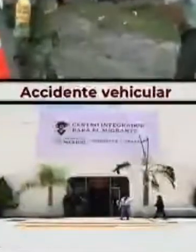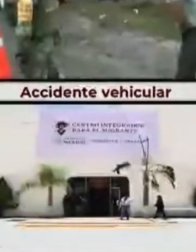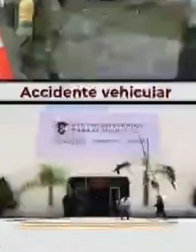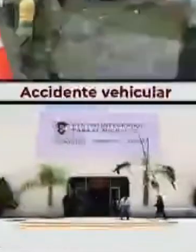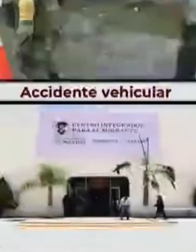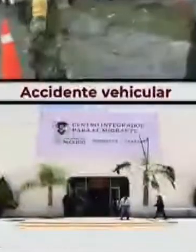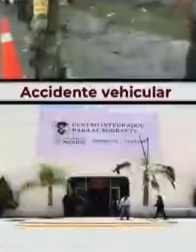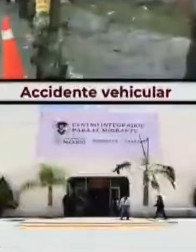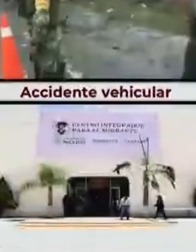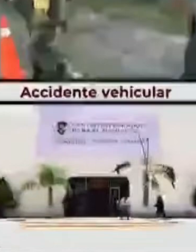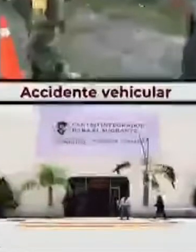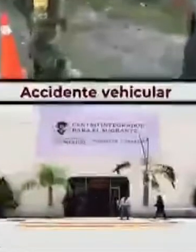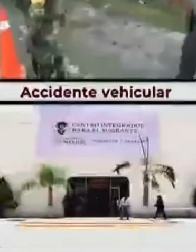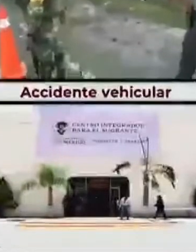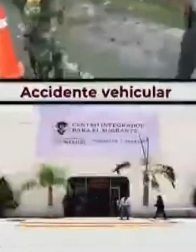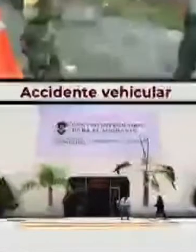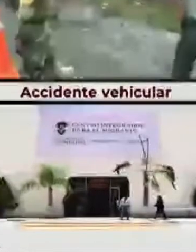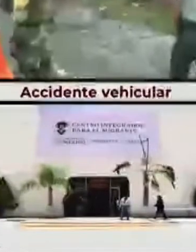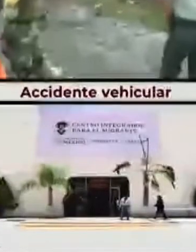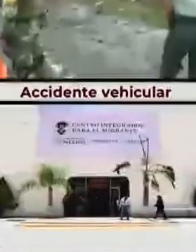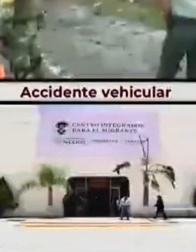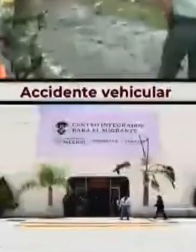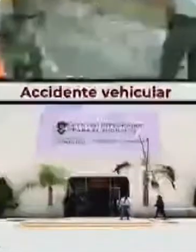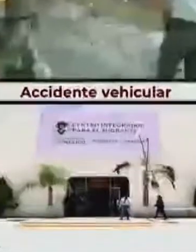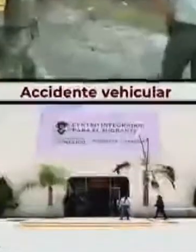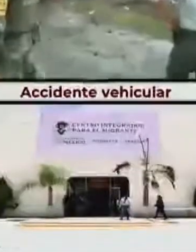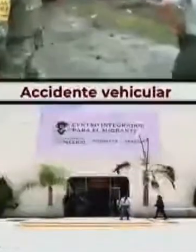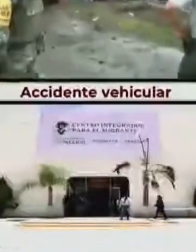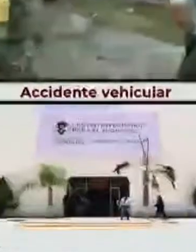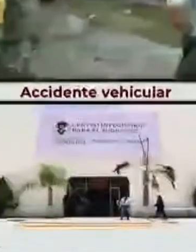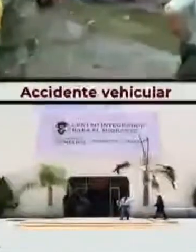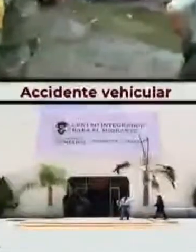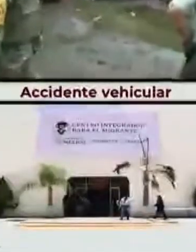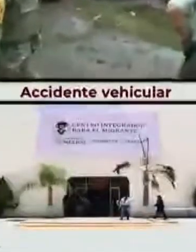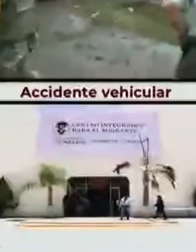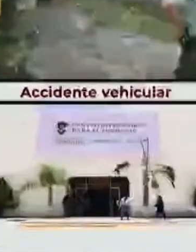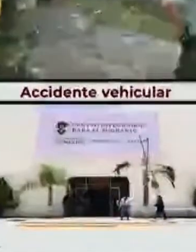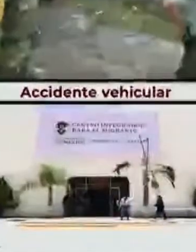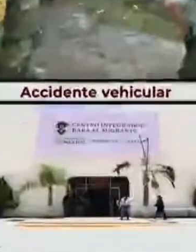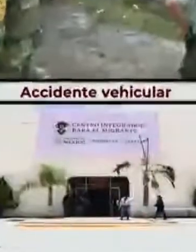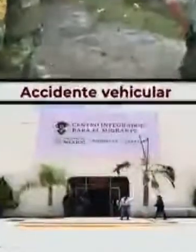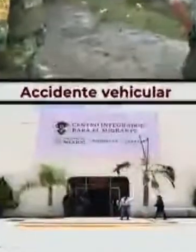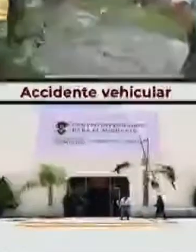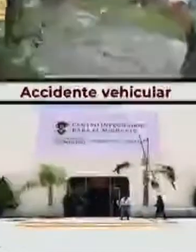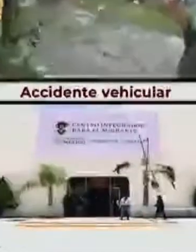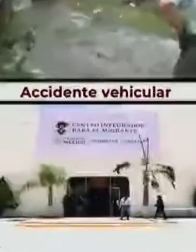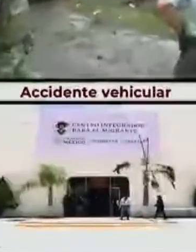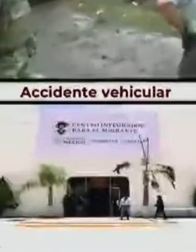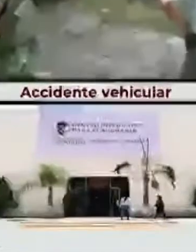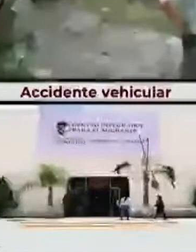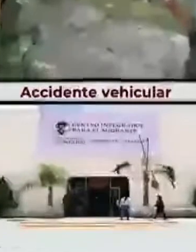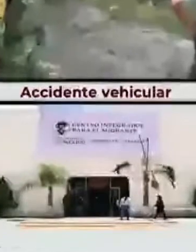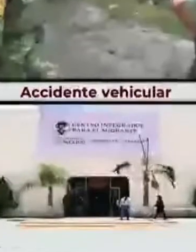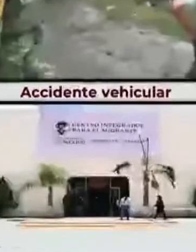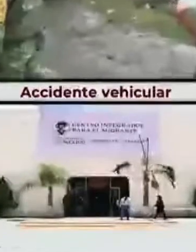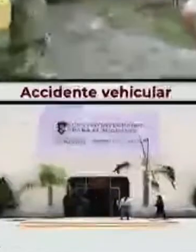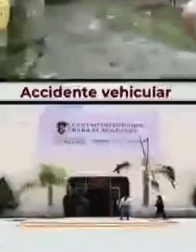personas. Los efectivos que han participado en estos 202 eventos han sido por parte del Ejército y Fuerza Aérea